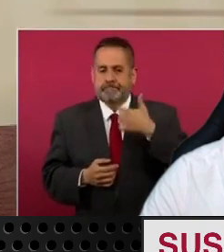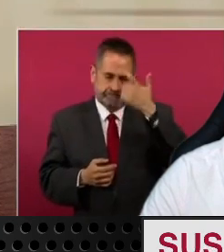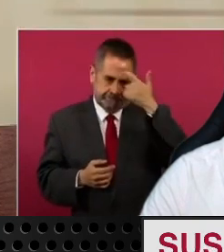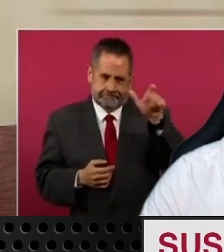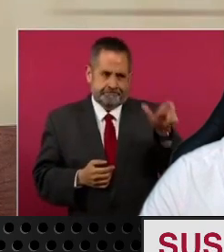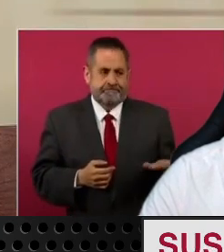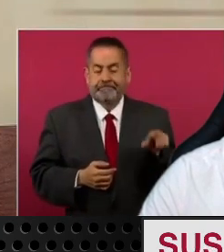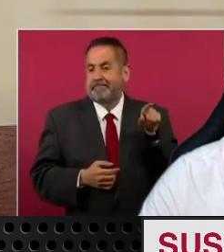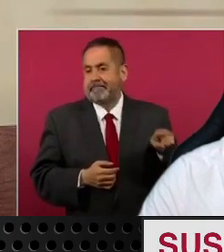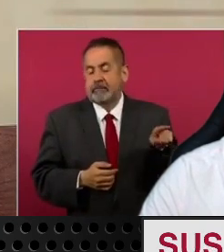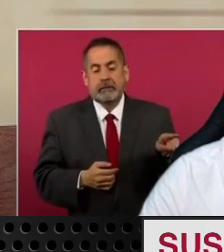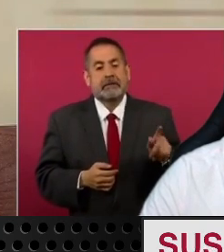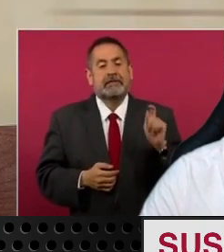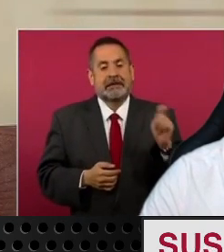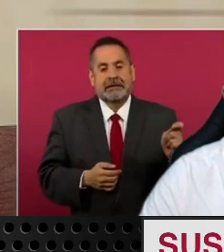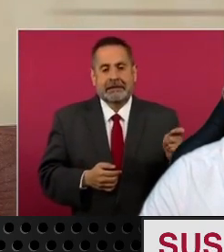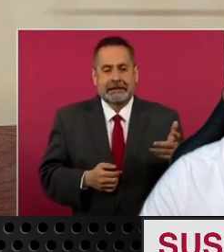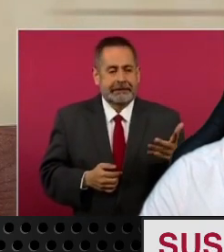travieso